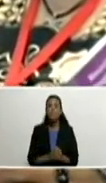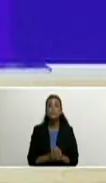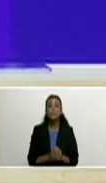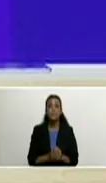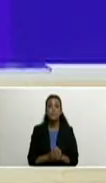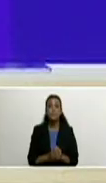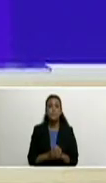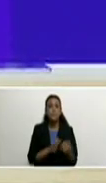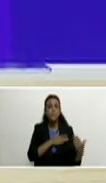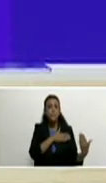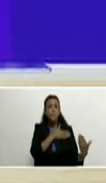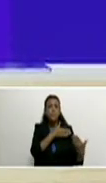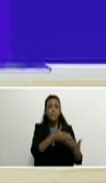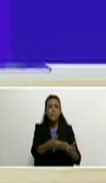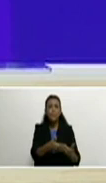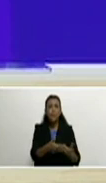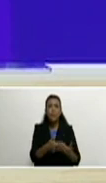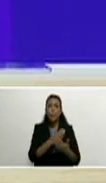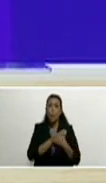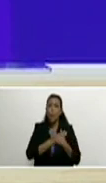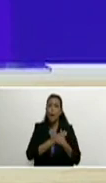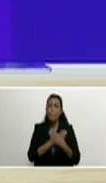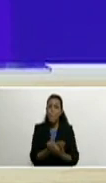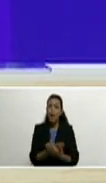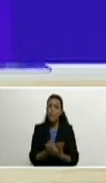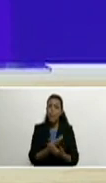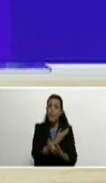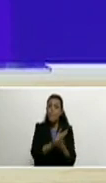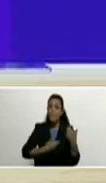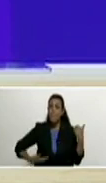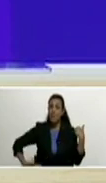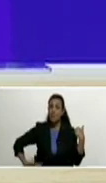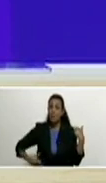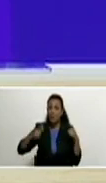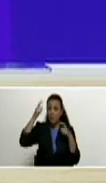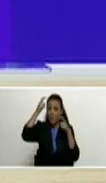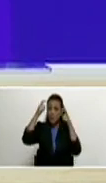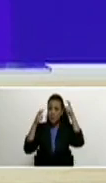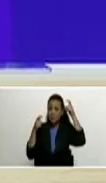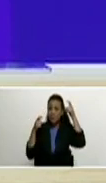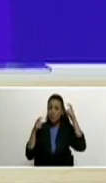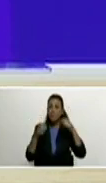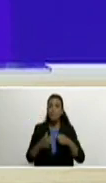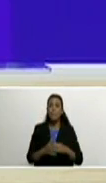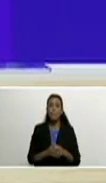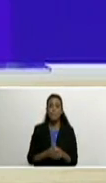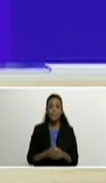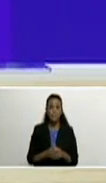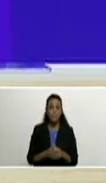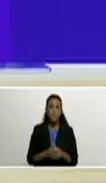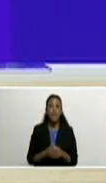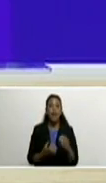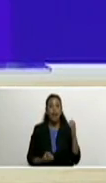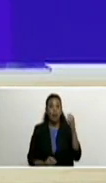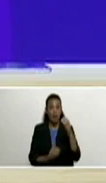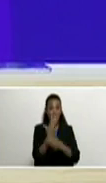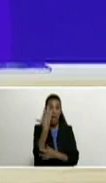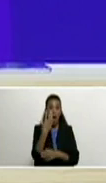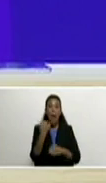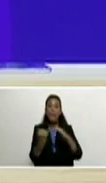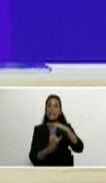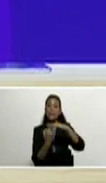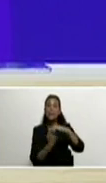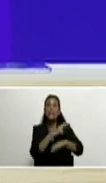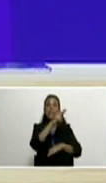de que nuestro amado comandante presidente Hugo Rafael Chávez Frías creó el